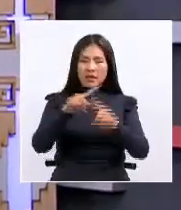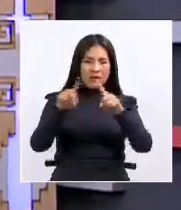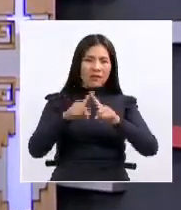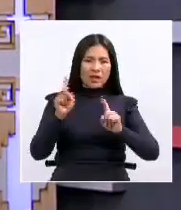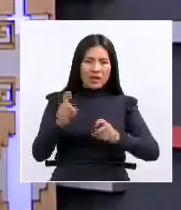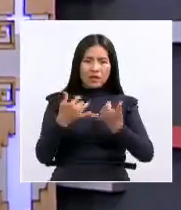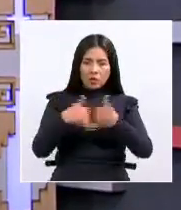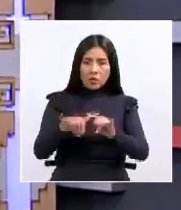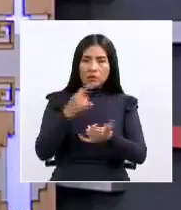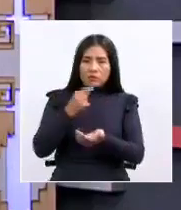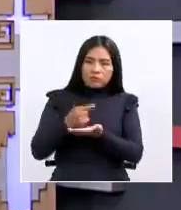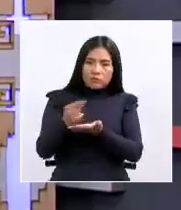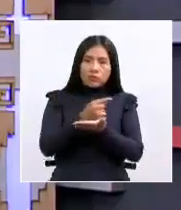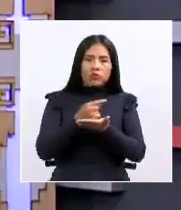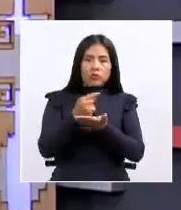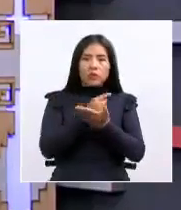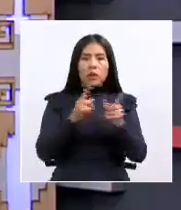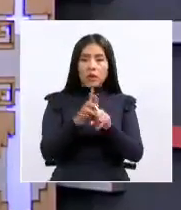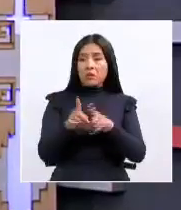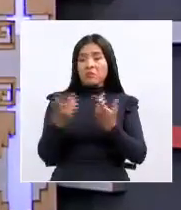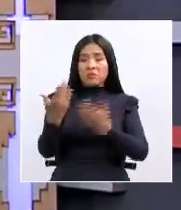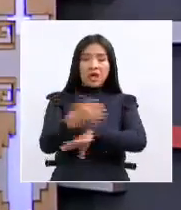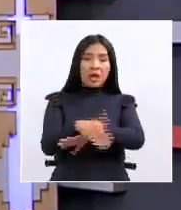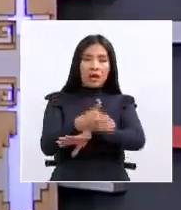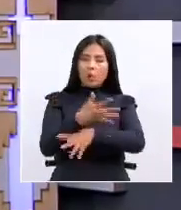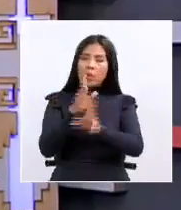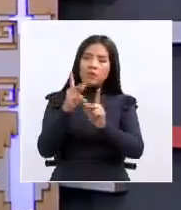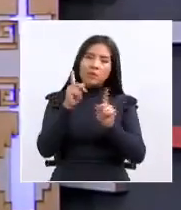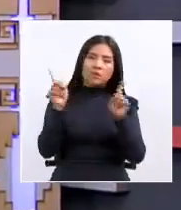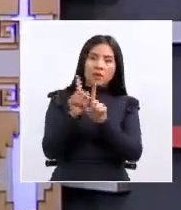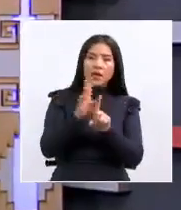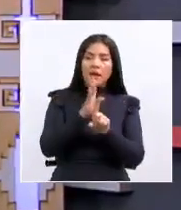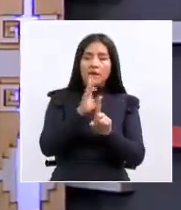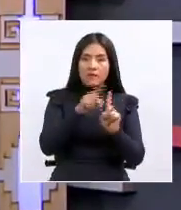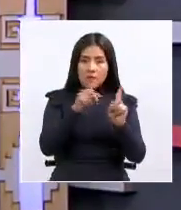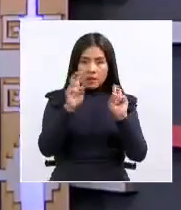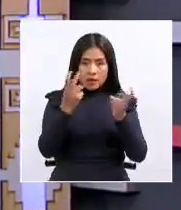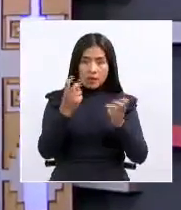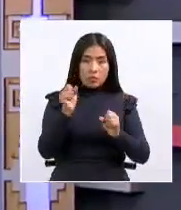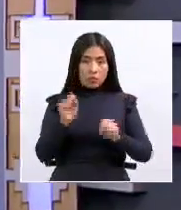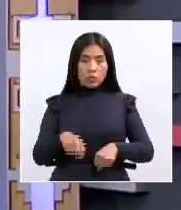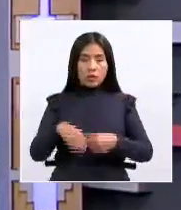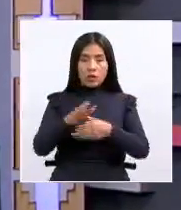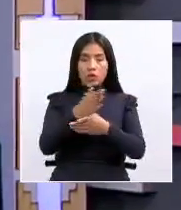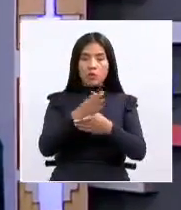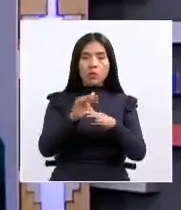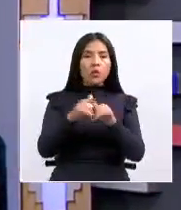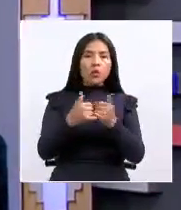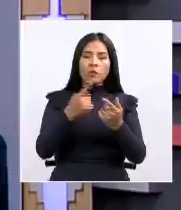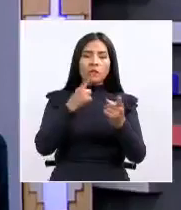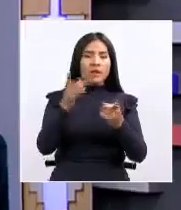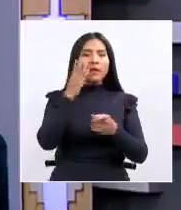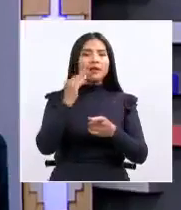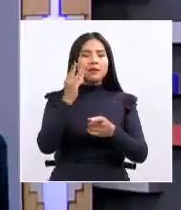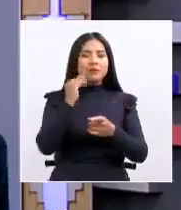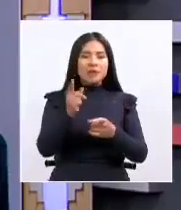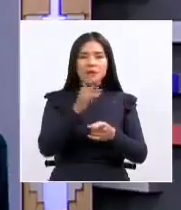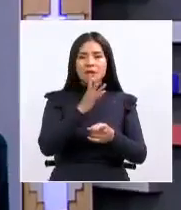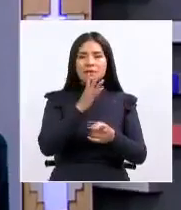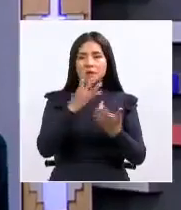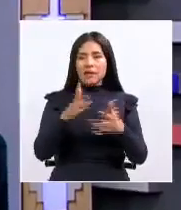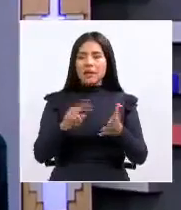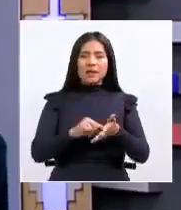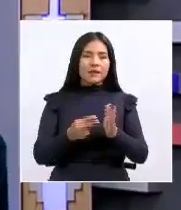instancias formales como en las calles? ¿Podría usted compartir un poco con la población boliviana esa experiencia, ese comentario sobre